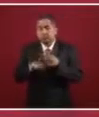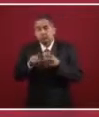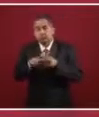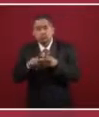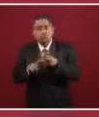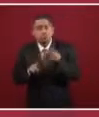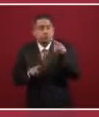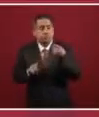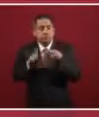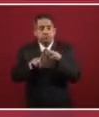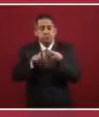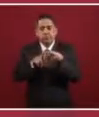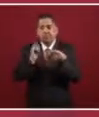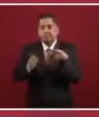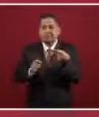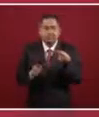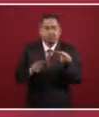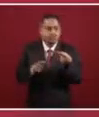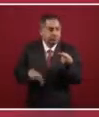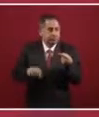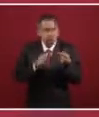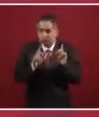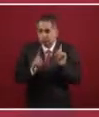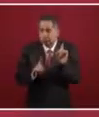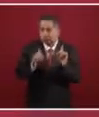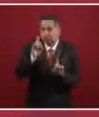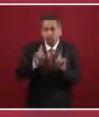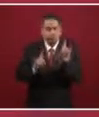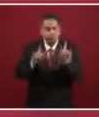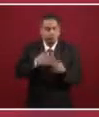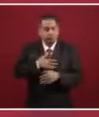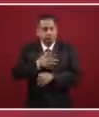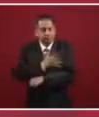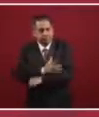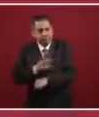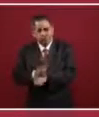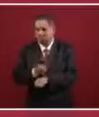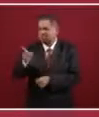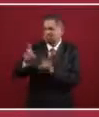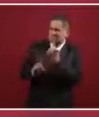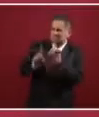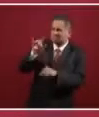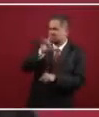Porque se ponía en duda mi honestidad.